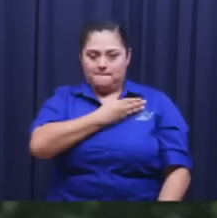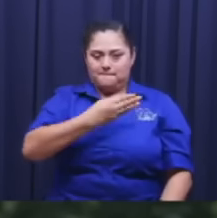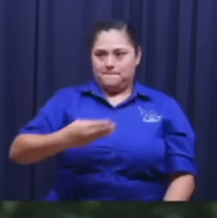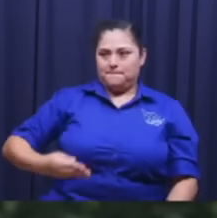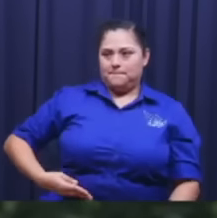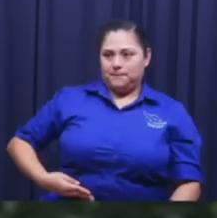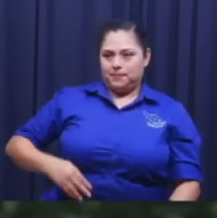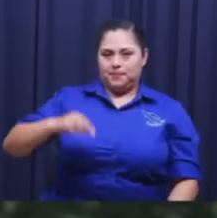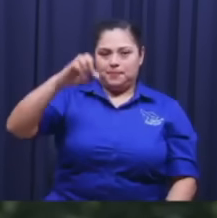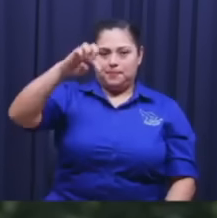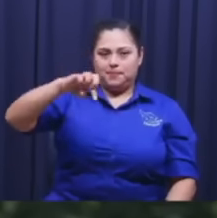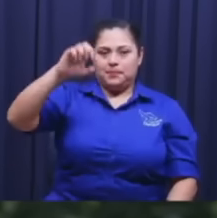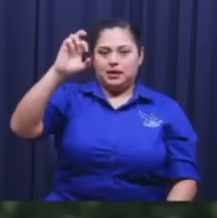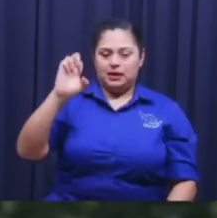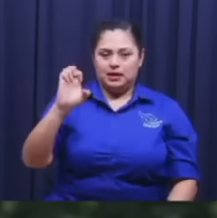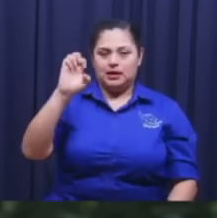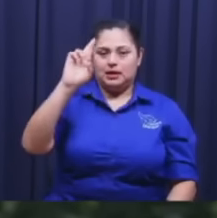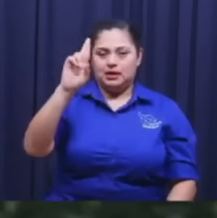días nos hemos estado agarrando.